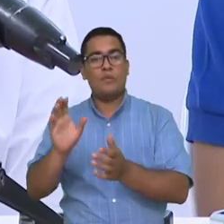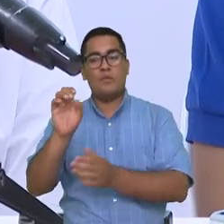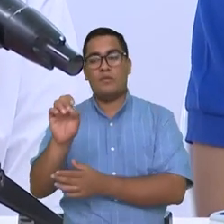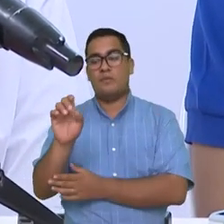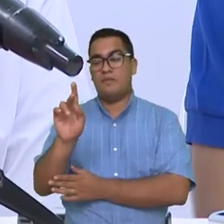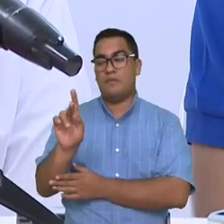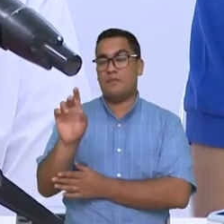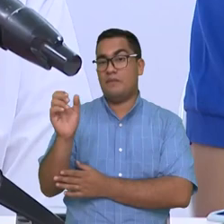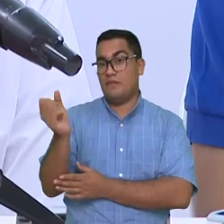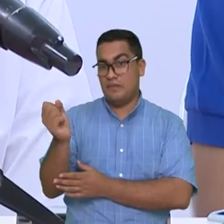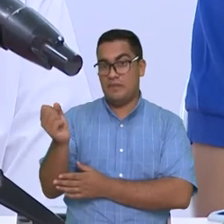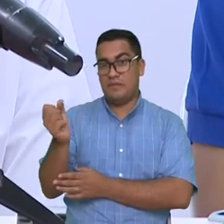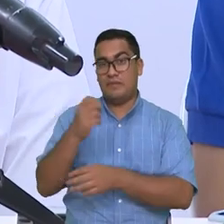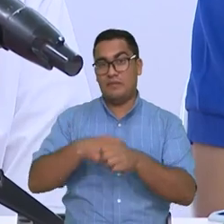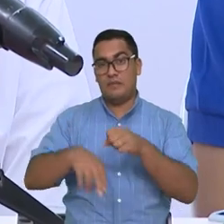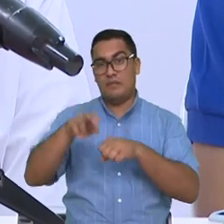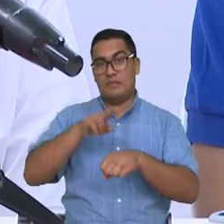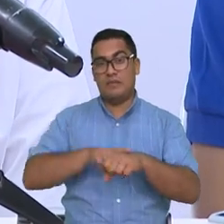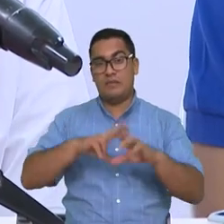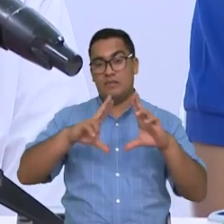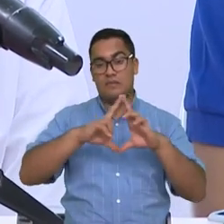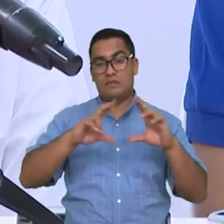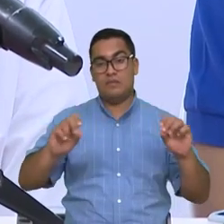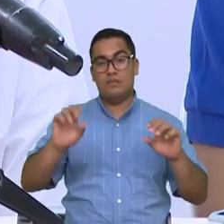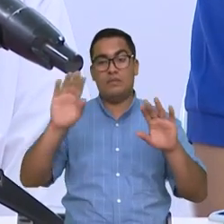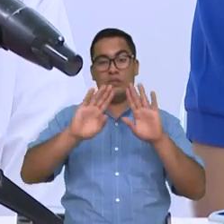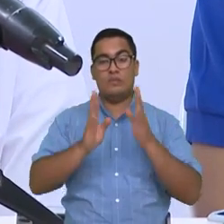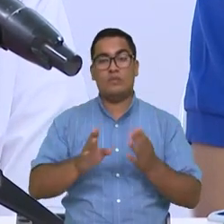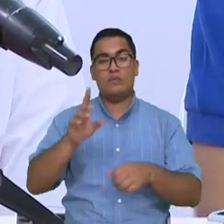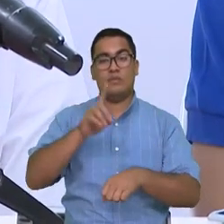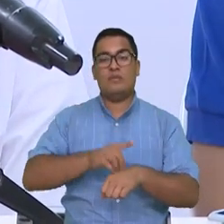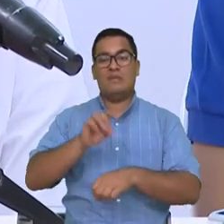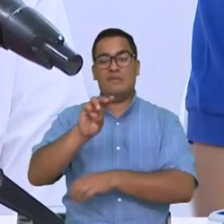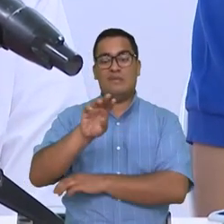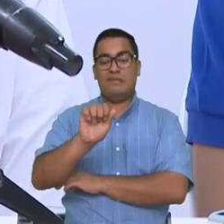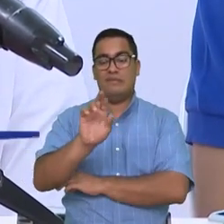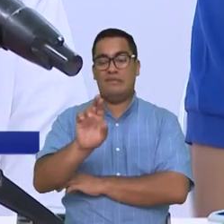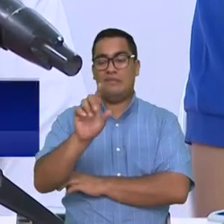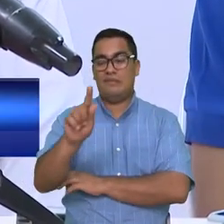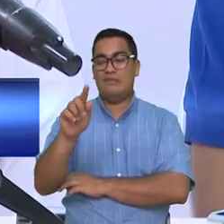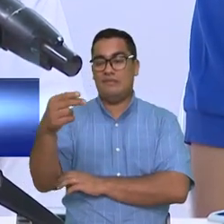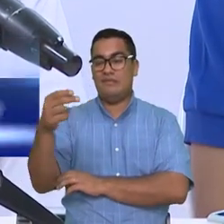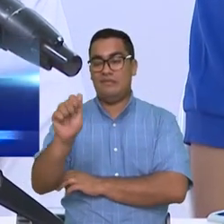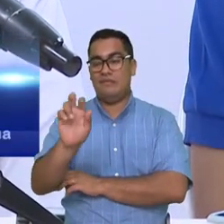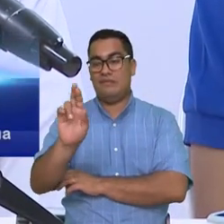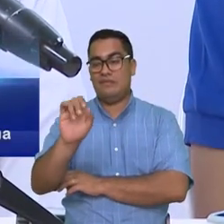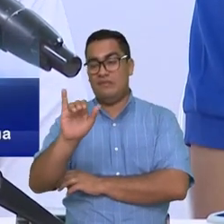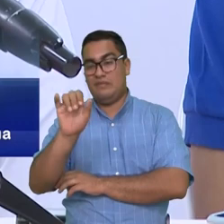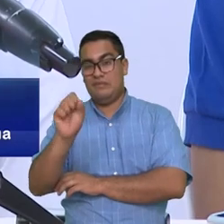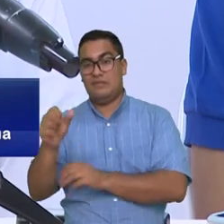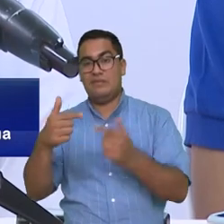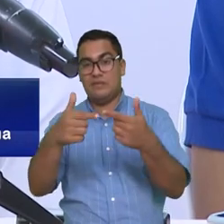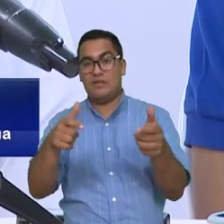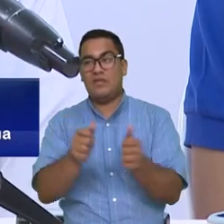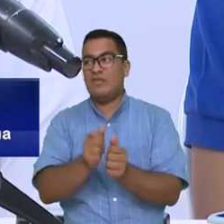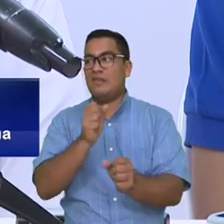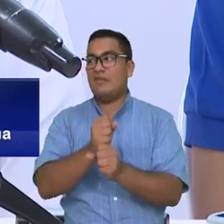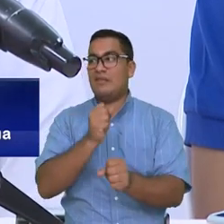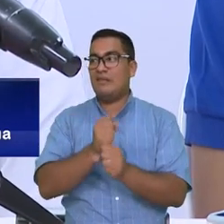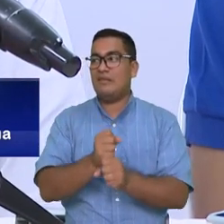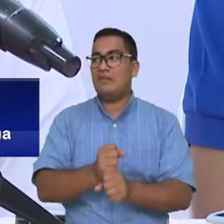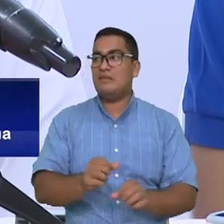nivel nacional, doctora Marta Reyes, que somos todos un gran equipo de trabajo para enfrentar esta situación.